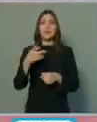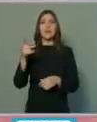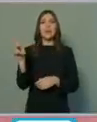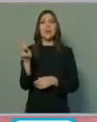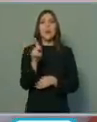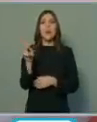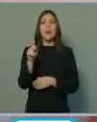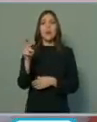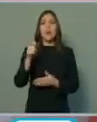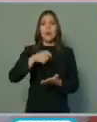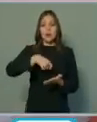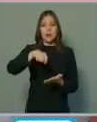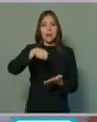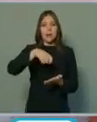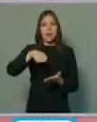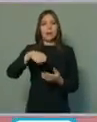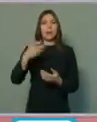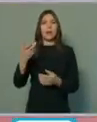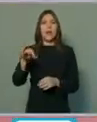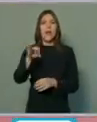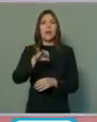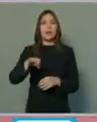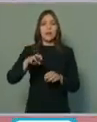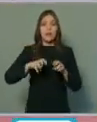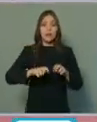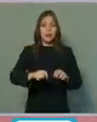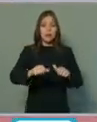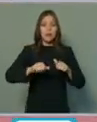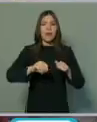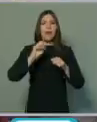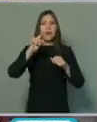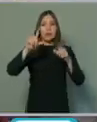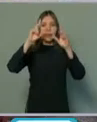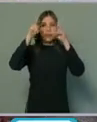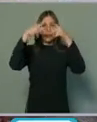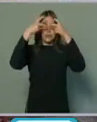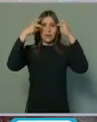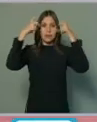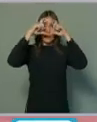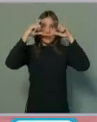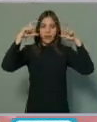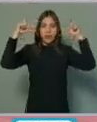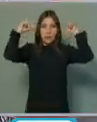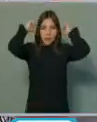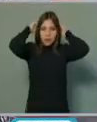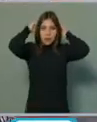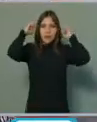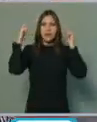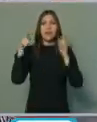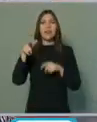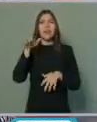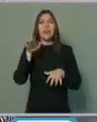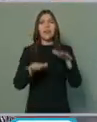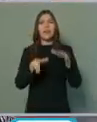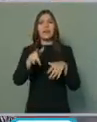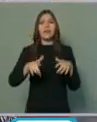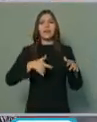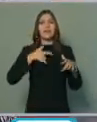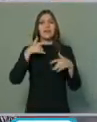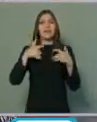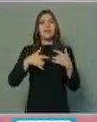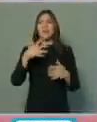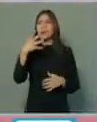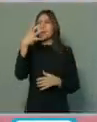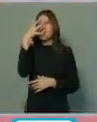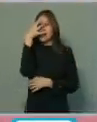para masajes, Ah, ok. incluso el utilizar a lo mejor vendar los ojos, porque dijiste algo muy importante, Pamela. En ocasiones sentimos esta